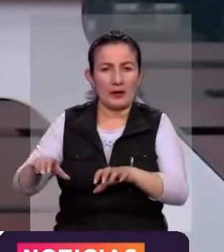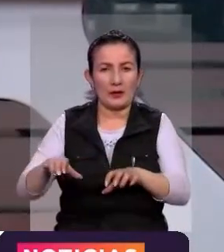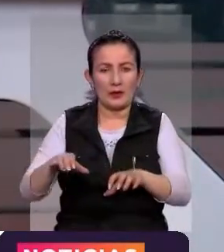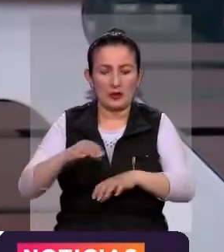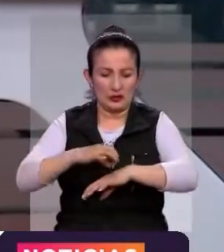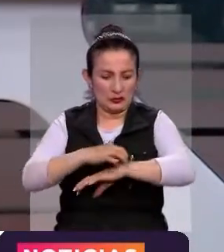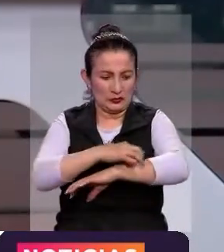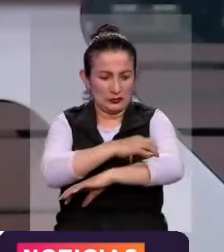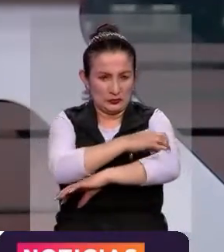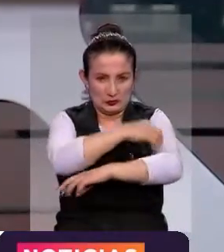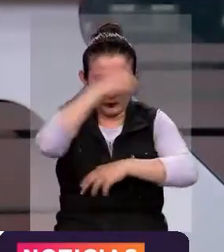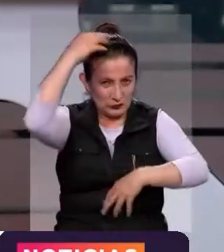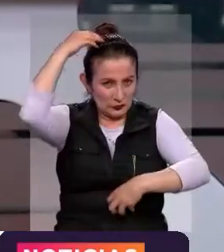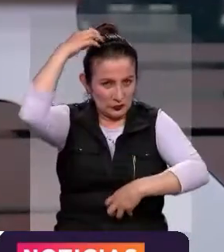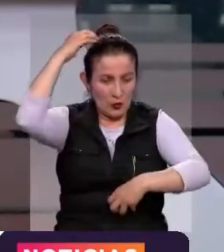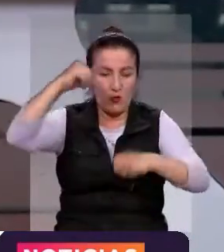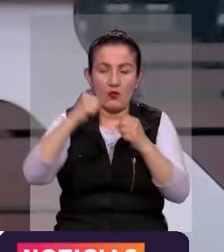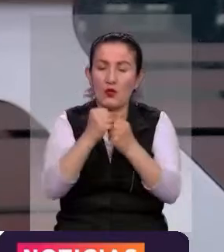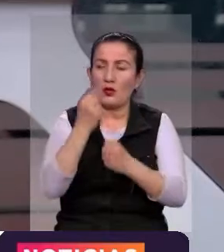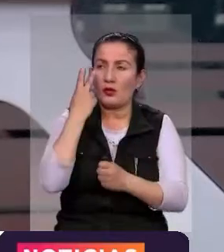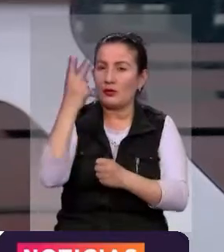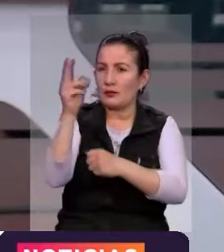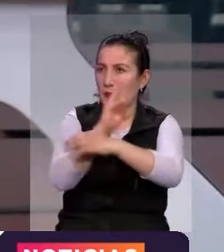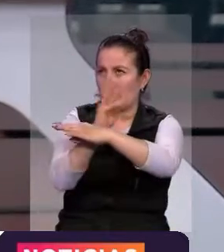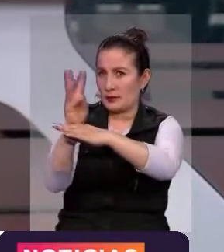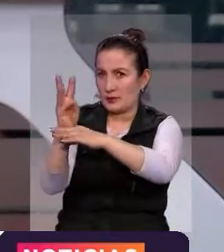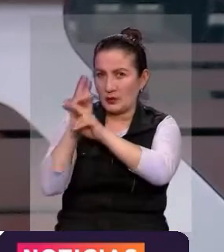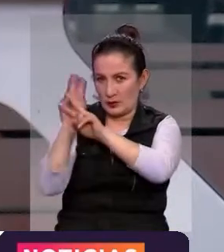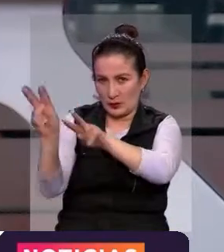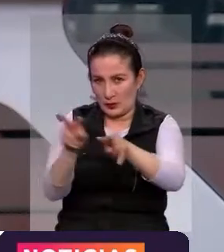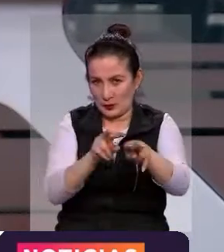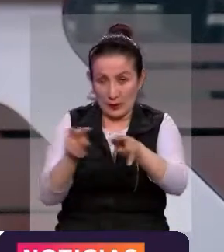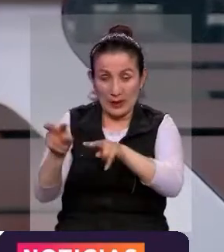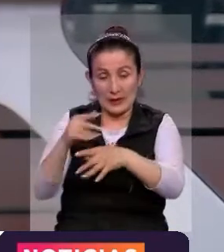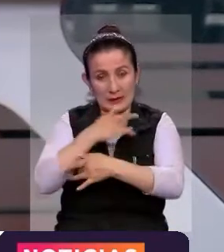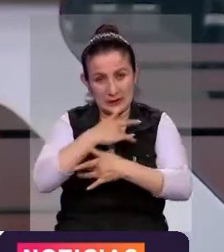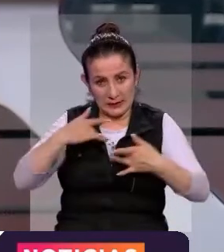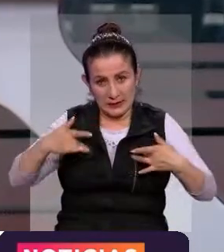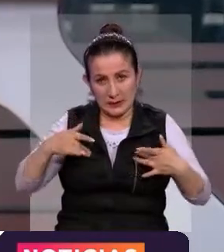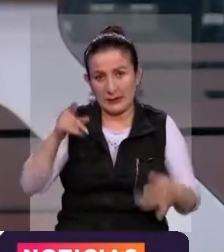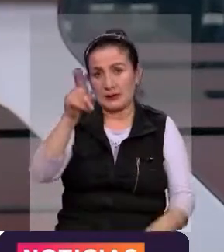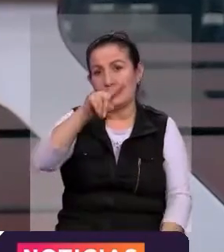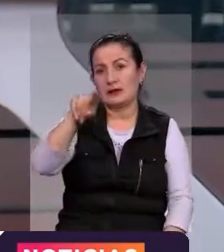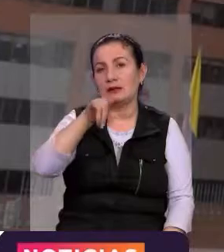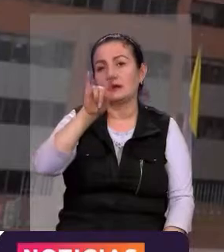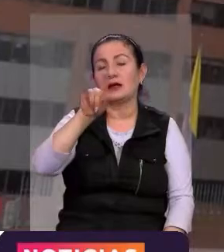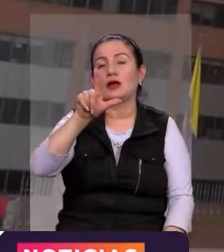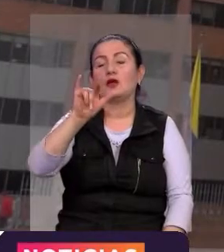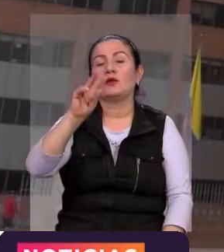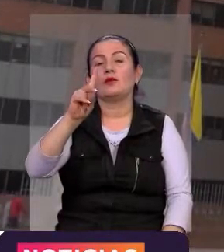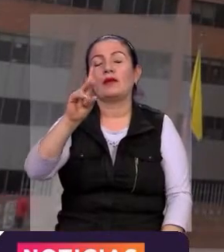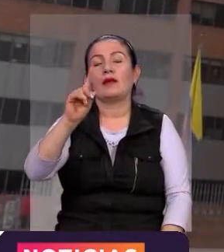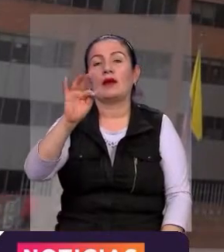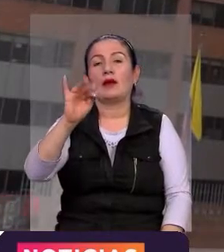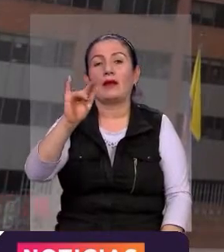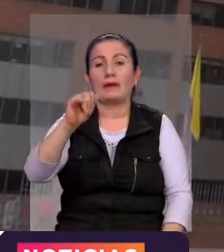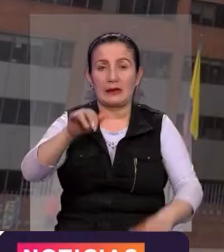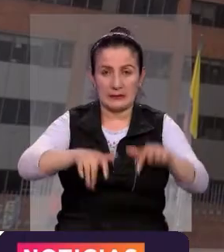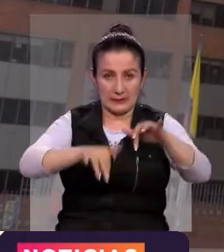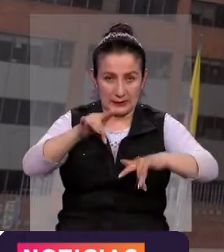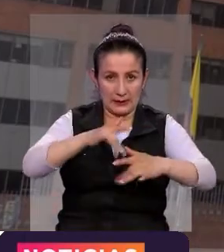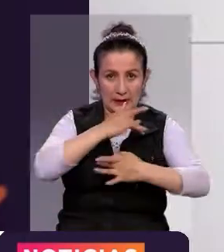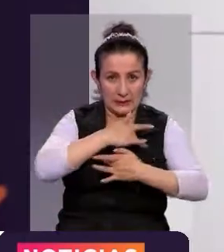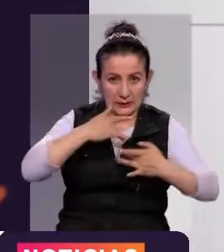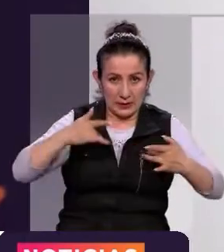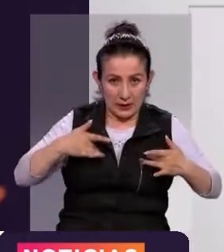viruela del mono en Bogotá por medio de la página web del Observatorio de Salud, Salud Data. La Secretaría de Salud